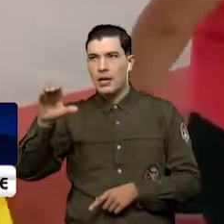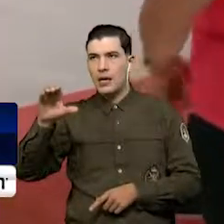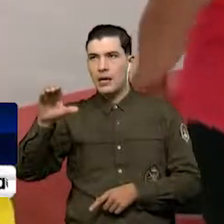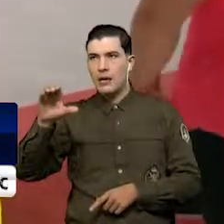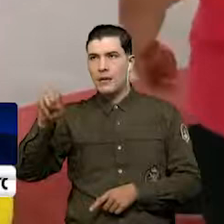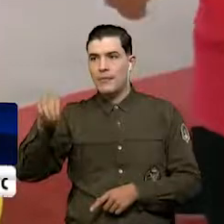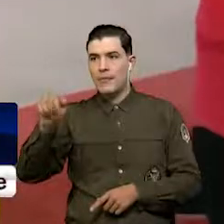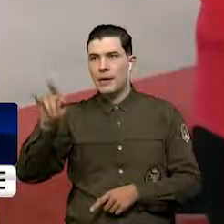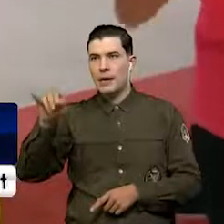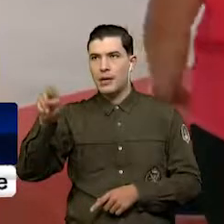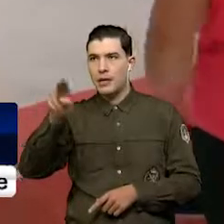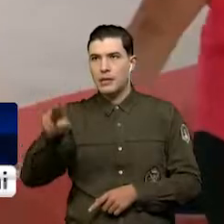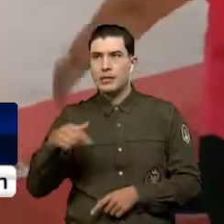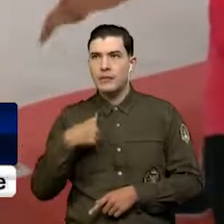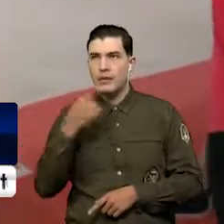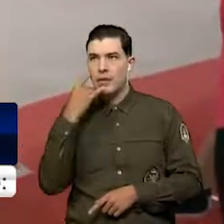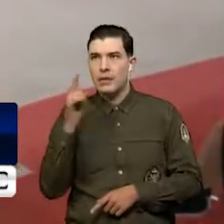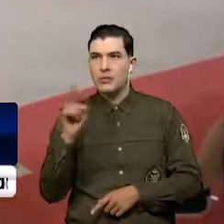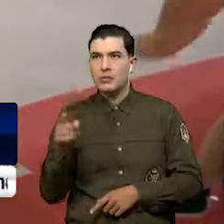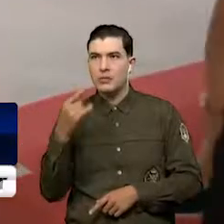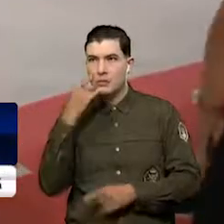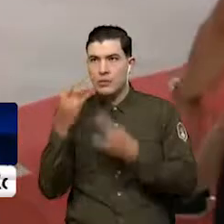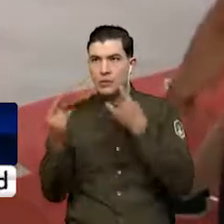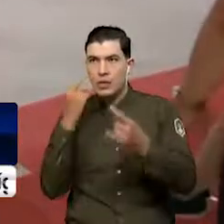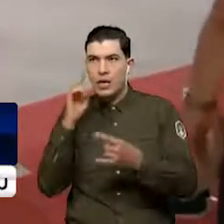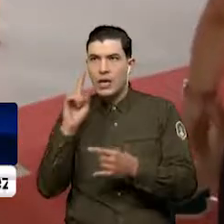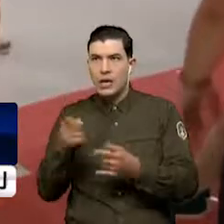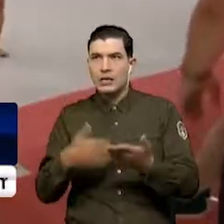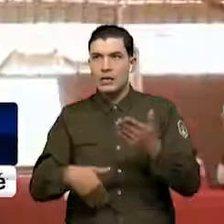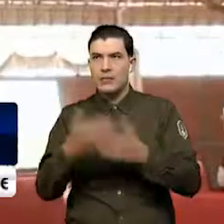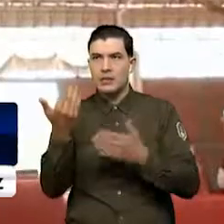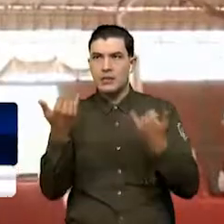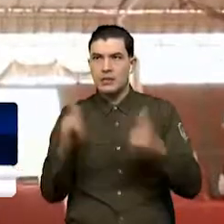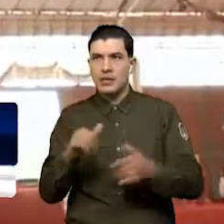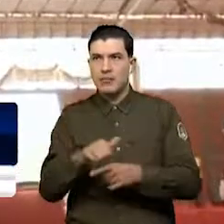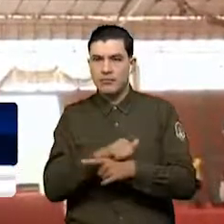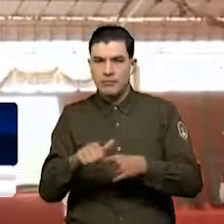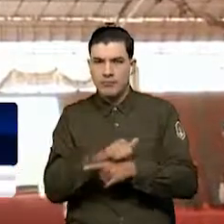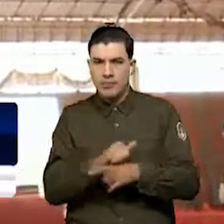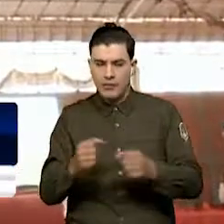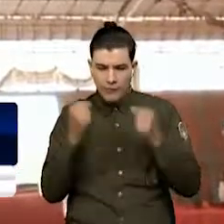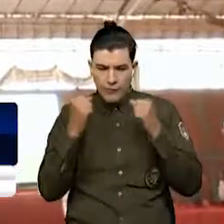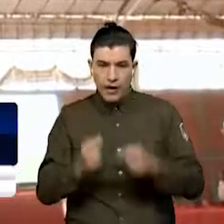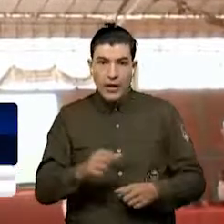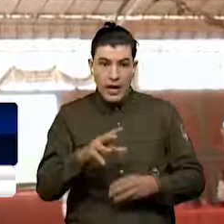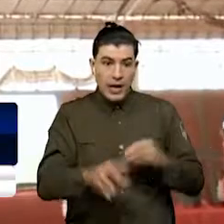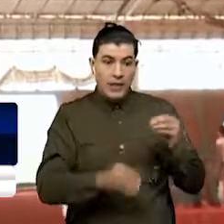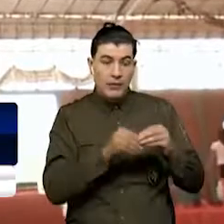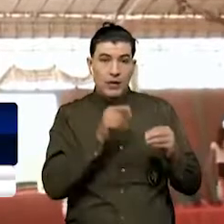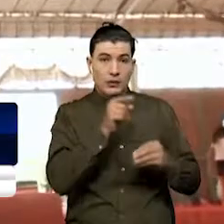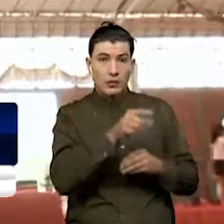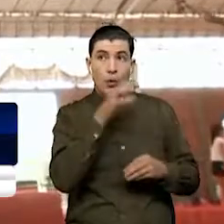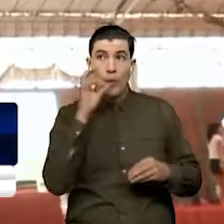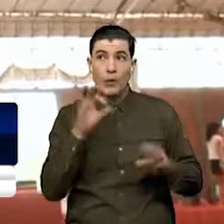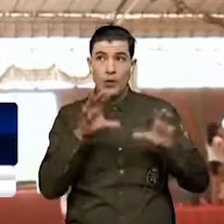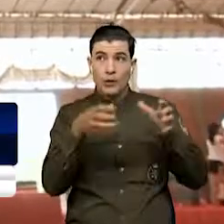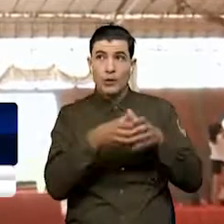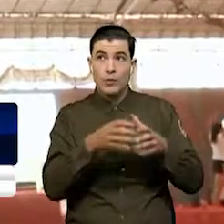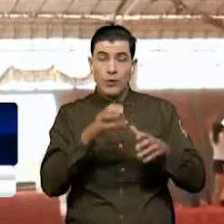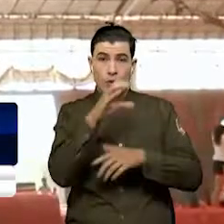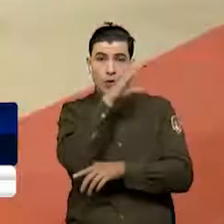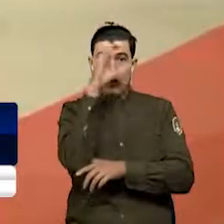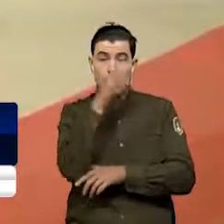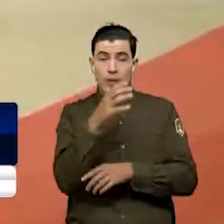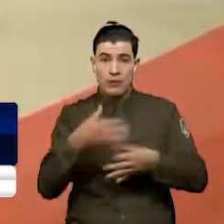interesa apoyarlo para que él vaya tomando el ritmo de competencia además el entrenador de la selección colombia confirmó